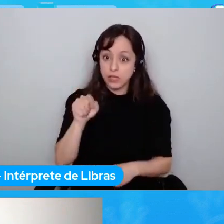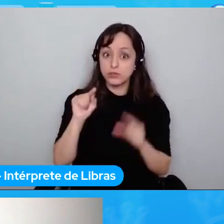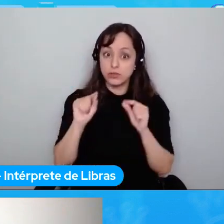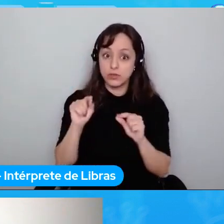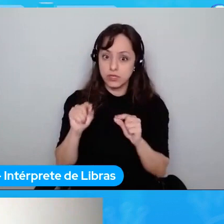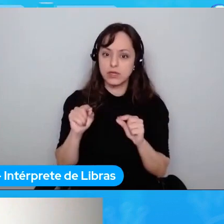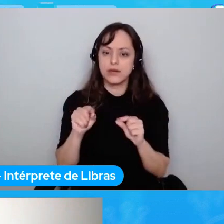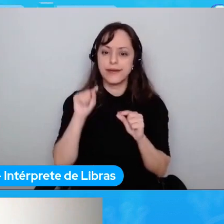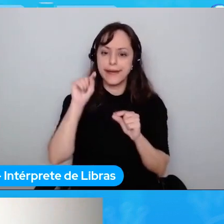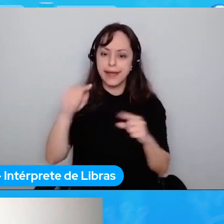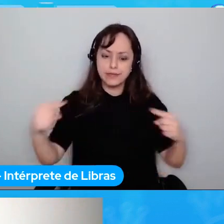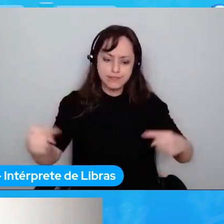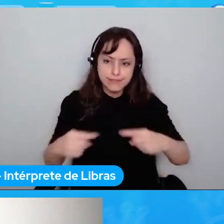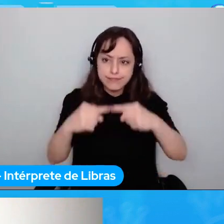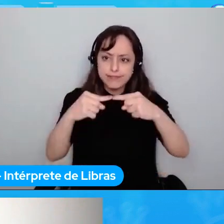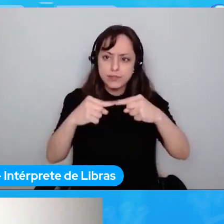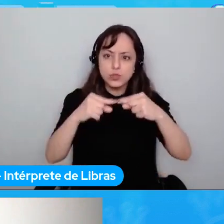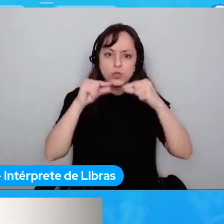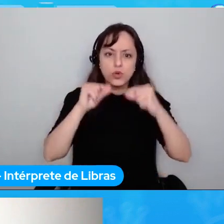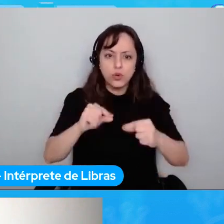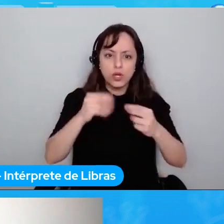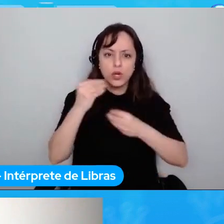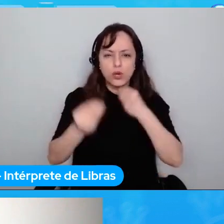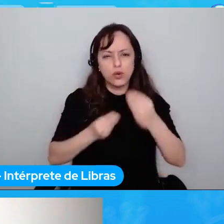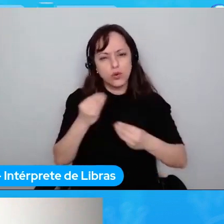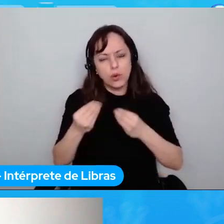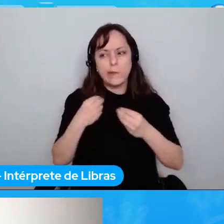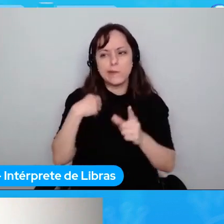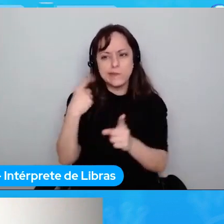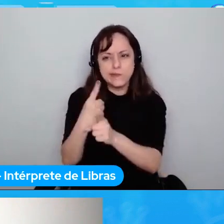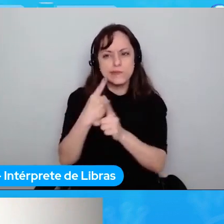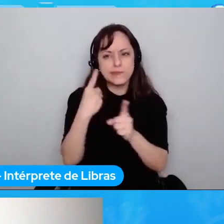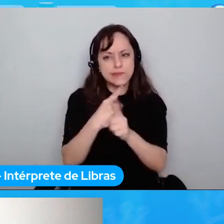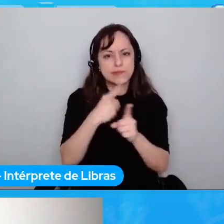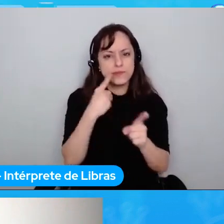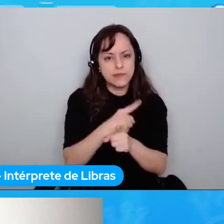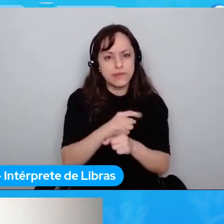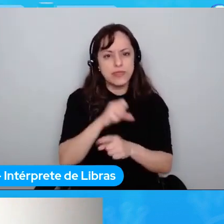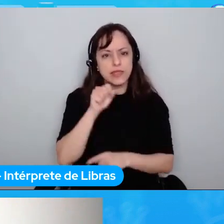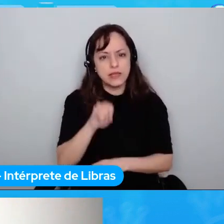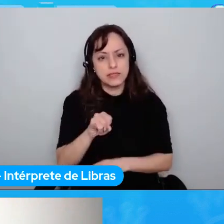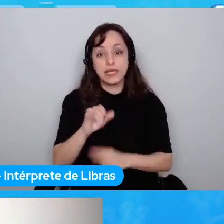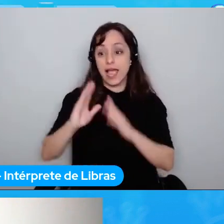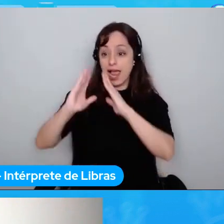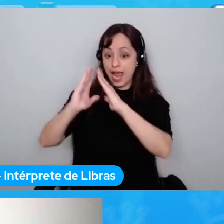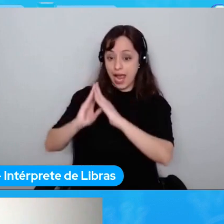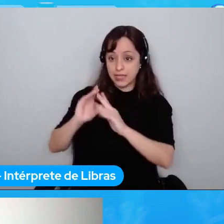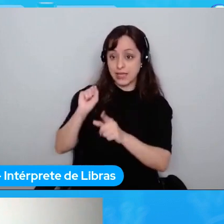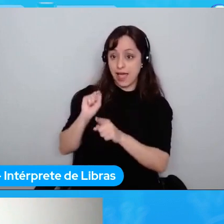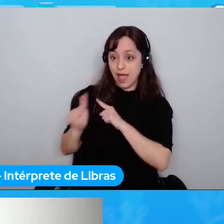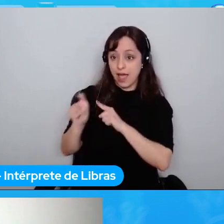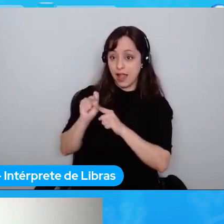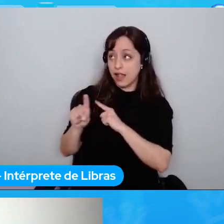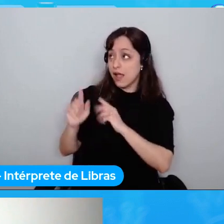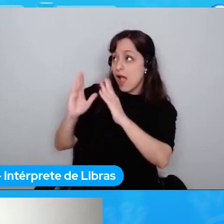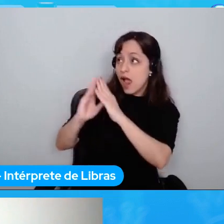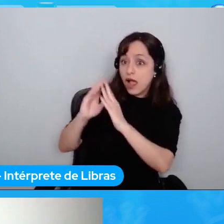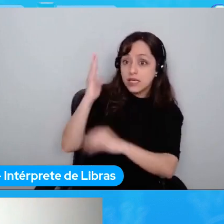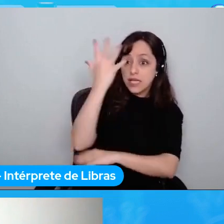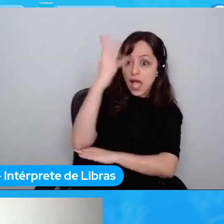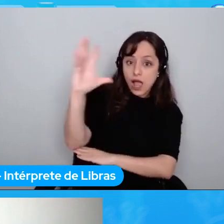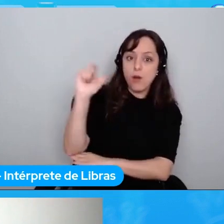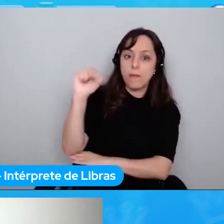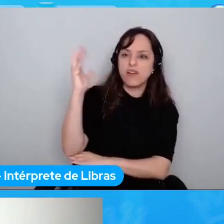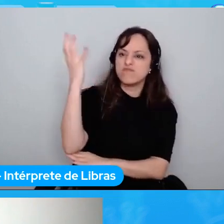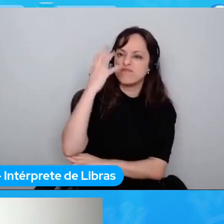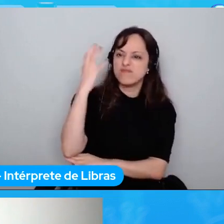mezcló con un tema de arriendos. Entonces tú ya puedes ver si vas a arrendar una casa, si hay cerca un árbol que te puede causar